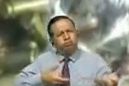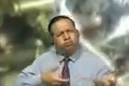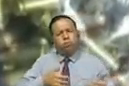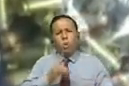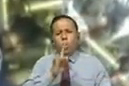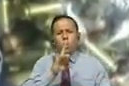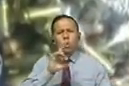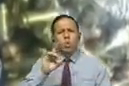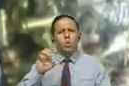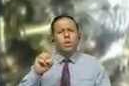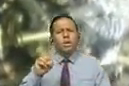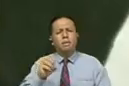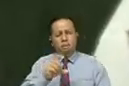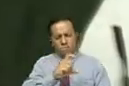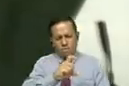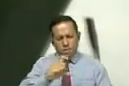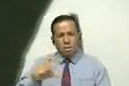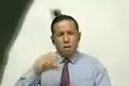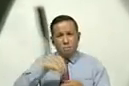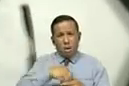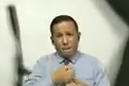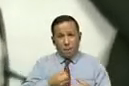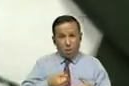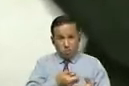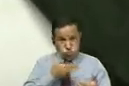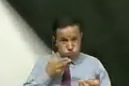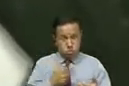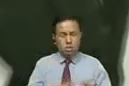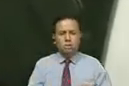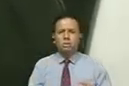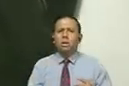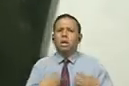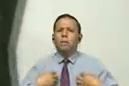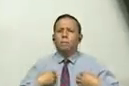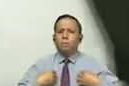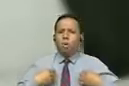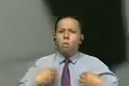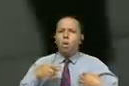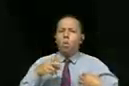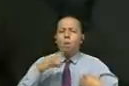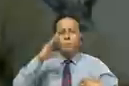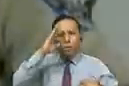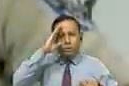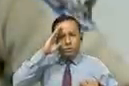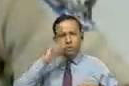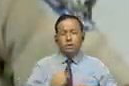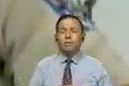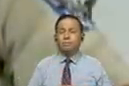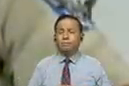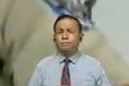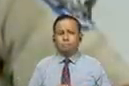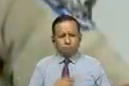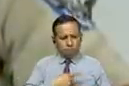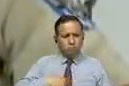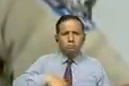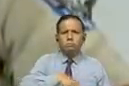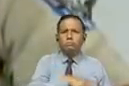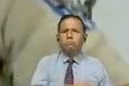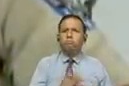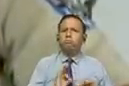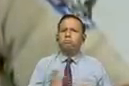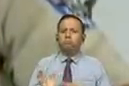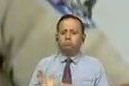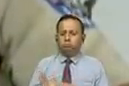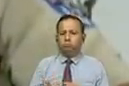calibre, alimentadoras y prendas similares a las que utilizan miembros de la policía. se encontraban listos y cebados para ser